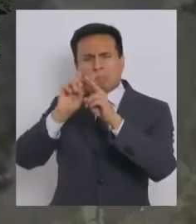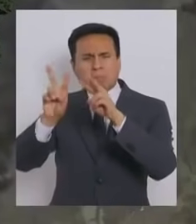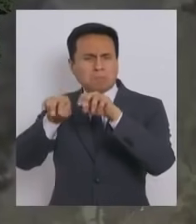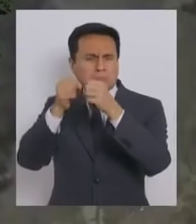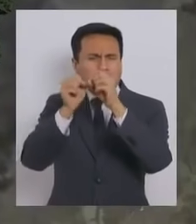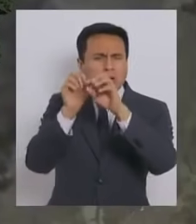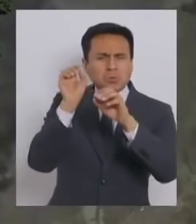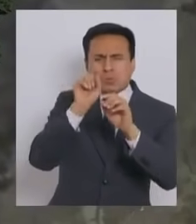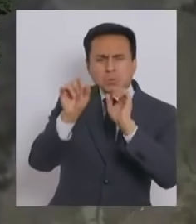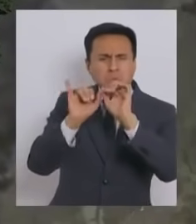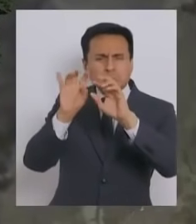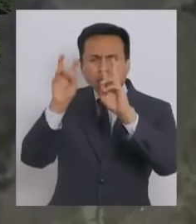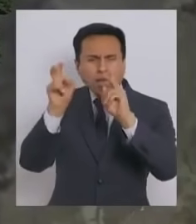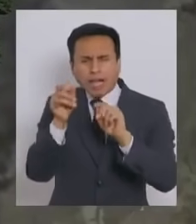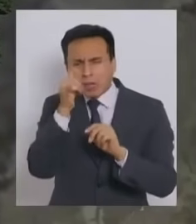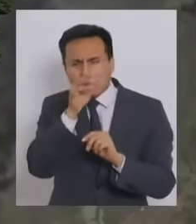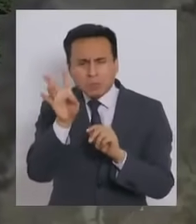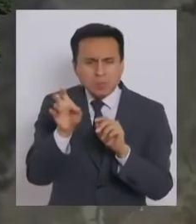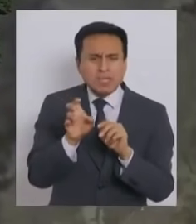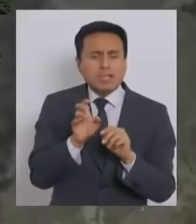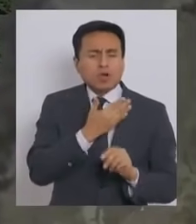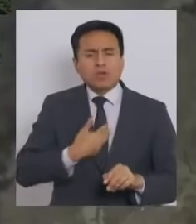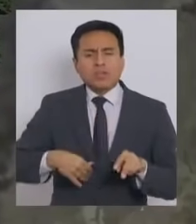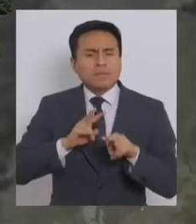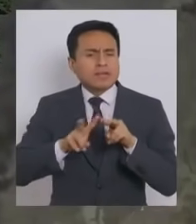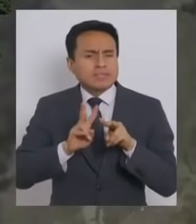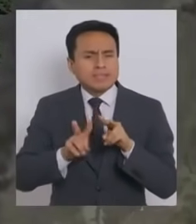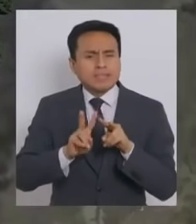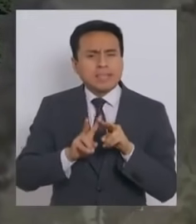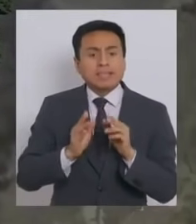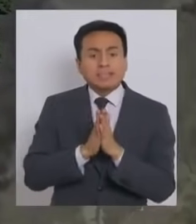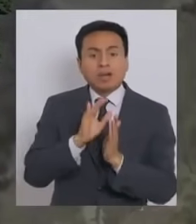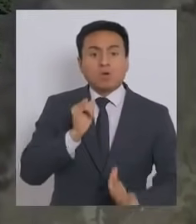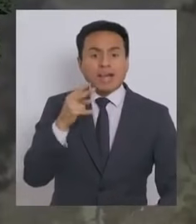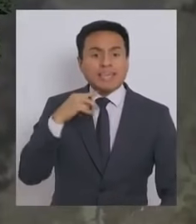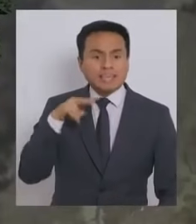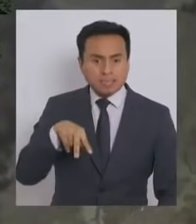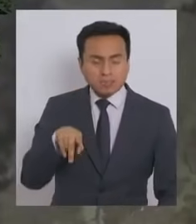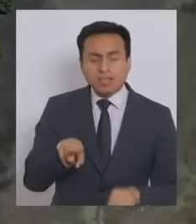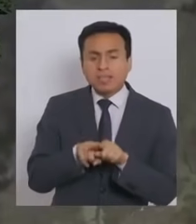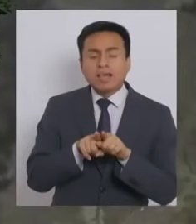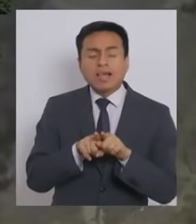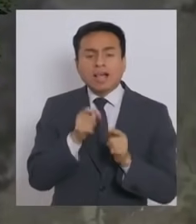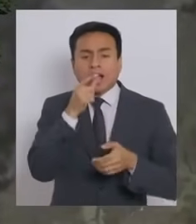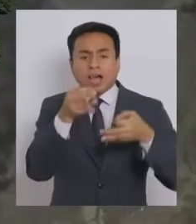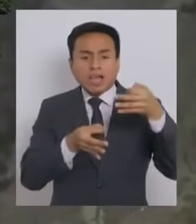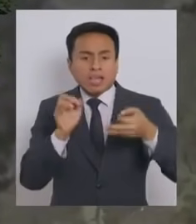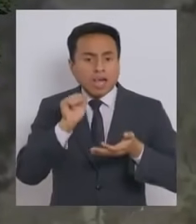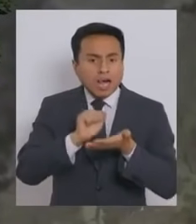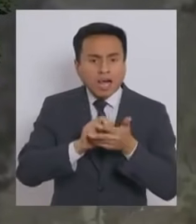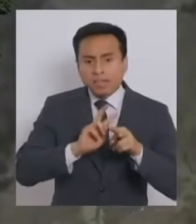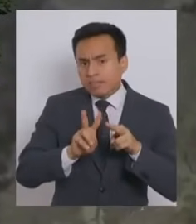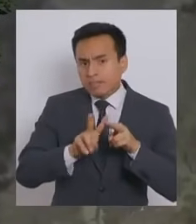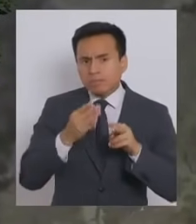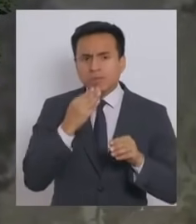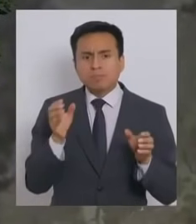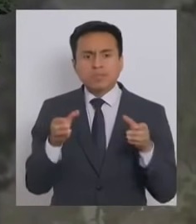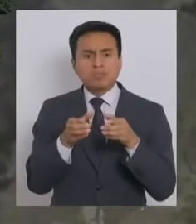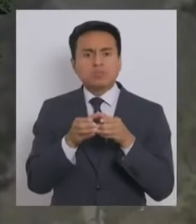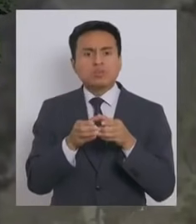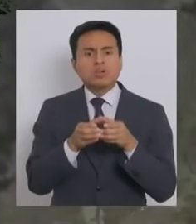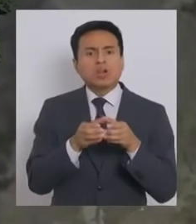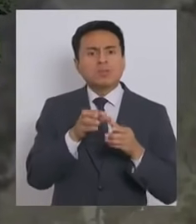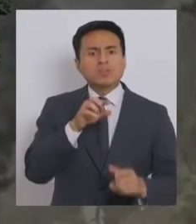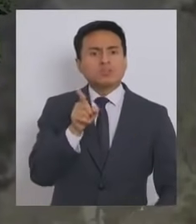Si piensan el gobierno tomar alguna medida, una acción legal, alguna querella, bueno, teniendo en cuenta también que desde el Partido Socialista